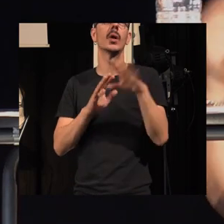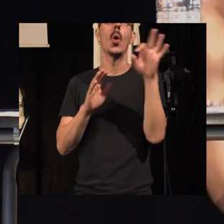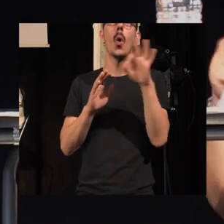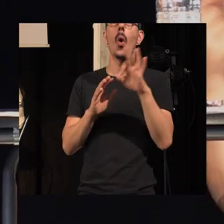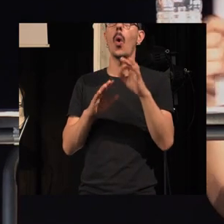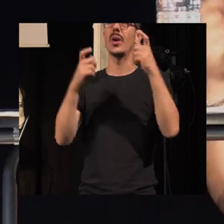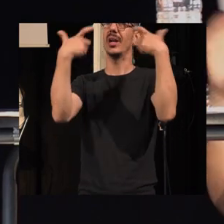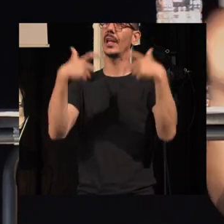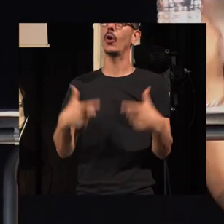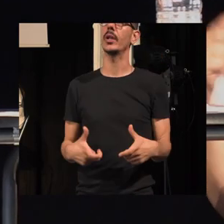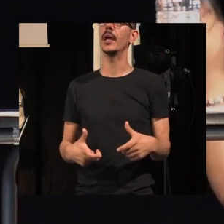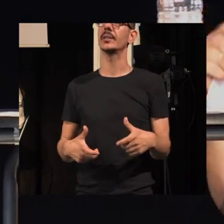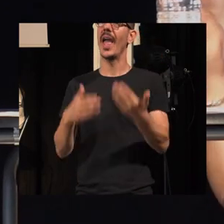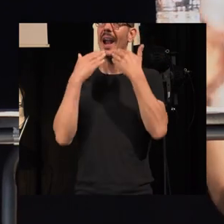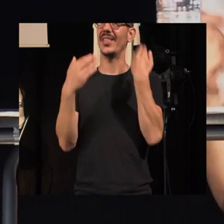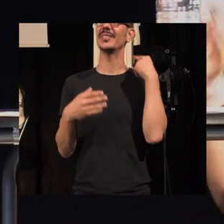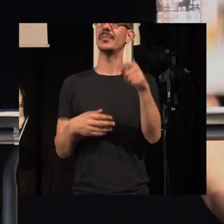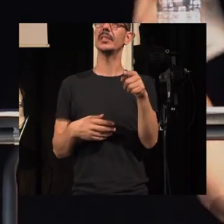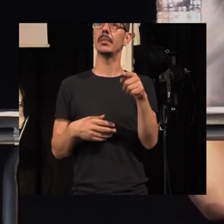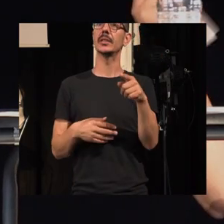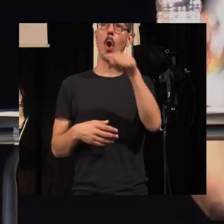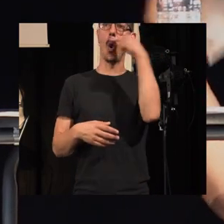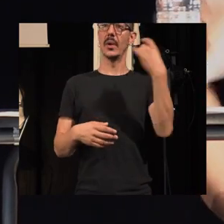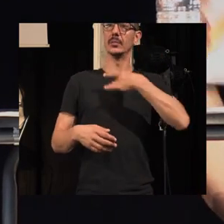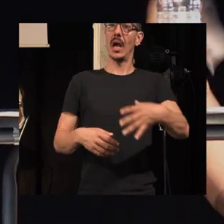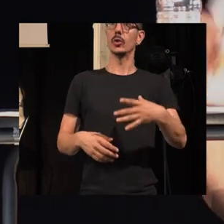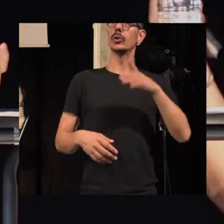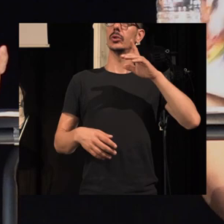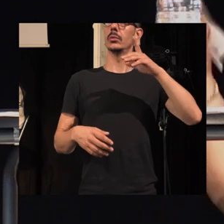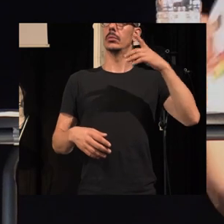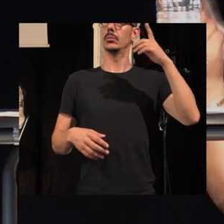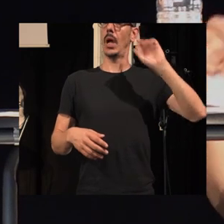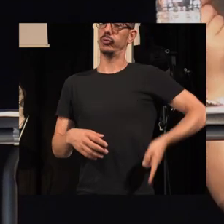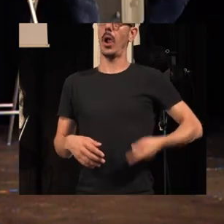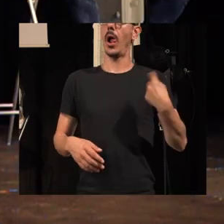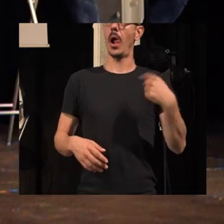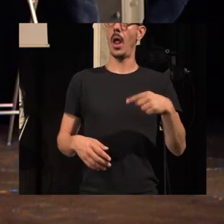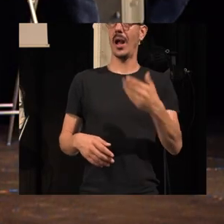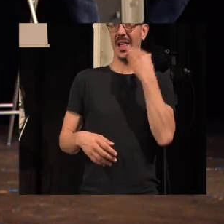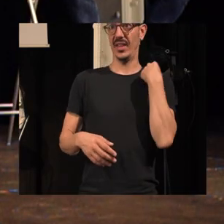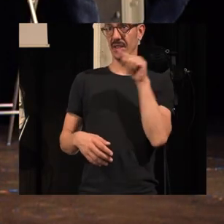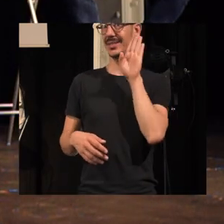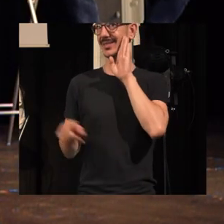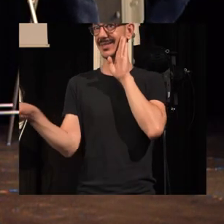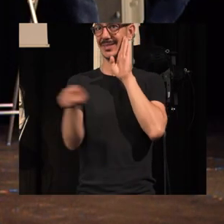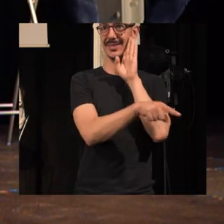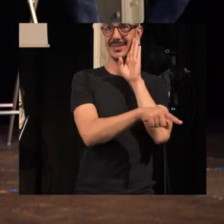de categorías que les permite tener una autoridad. Y es la autoridad